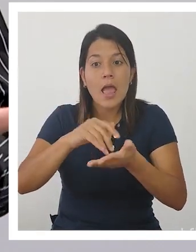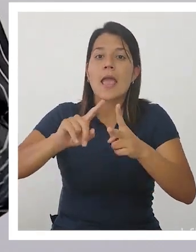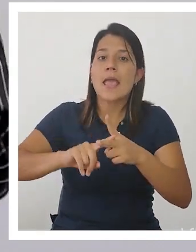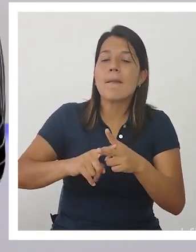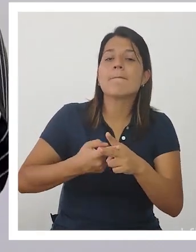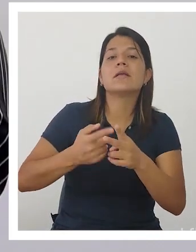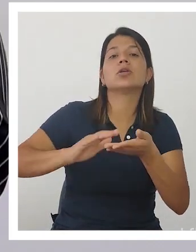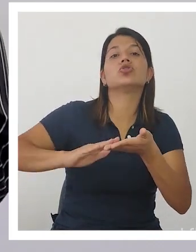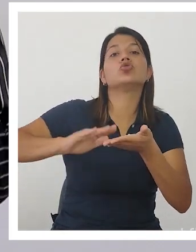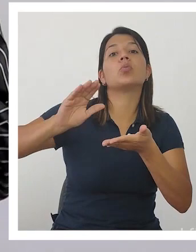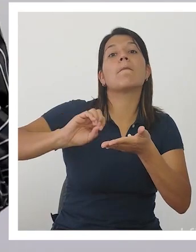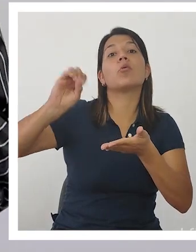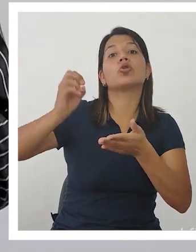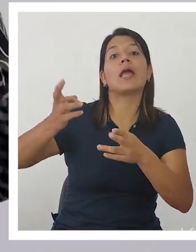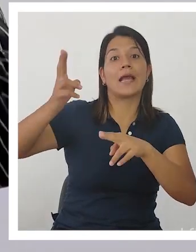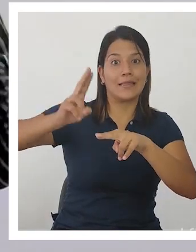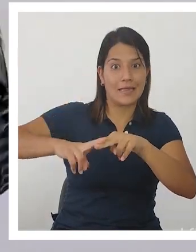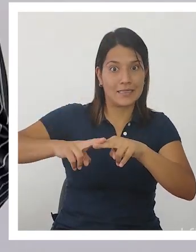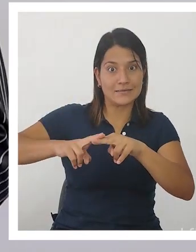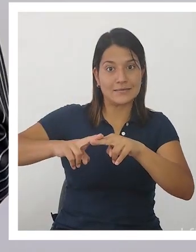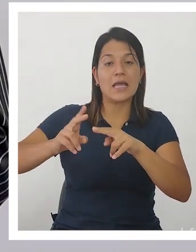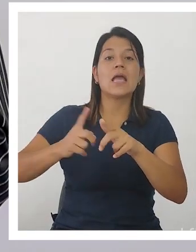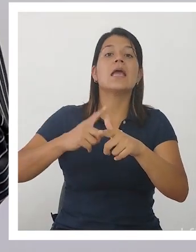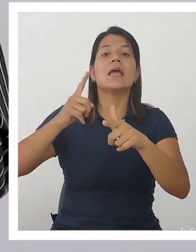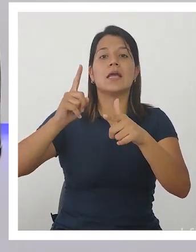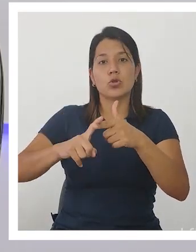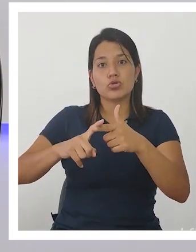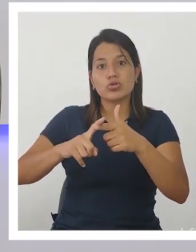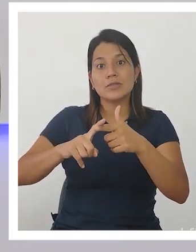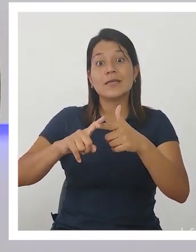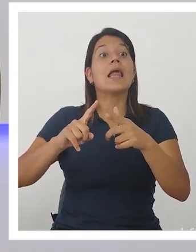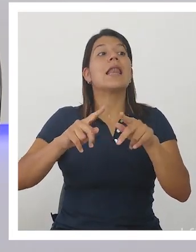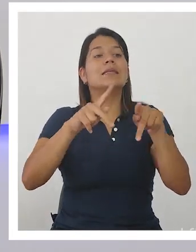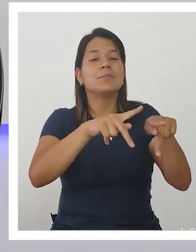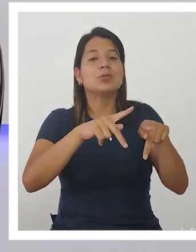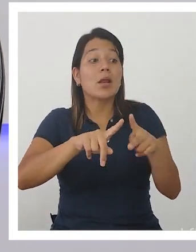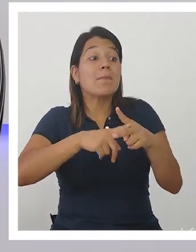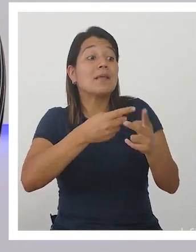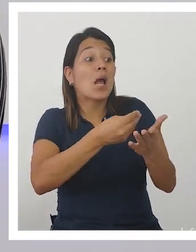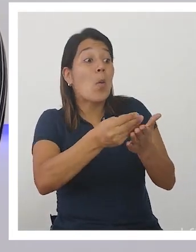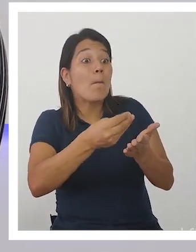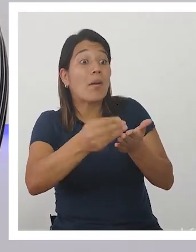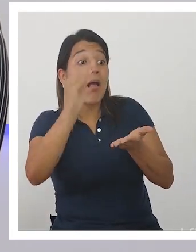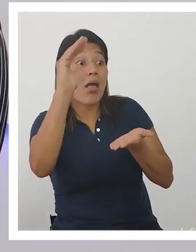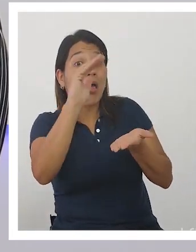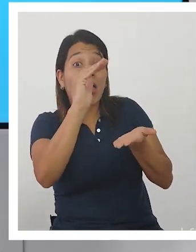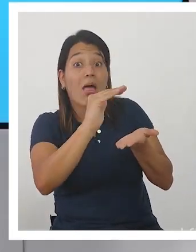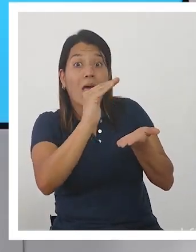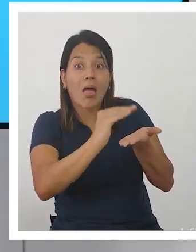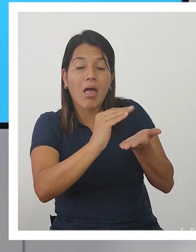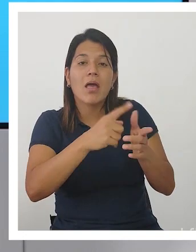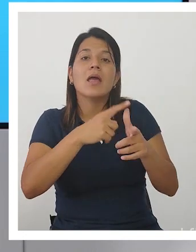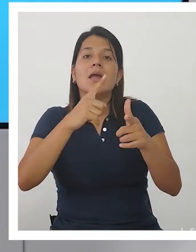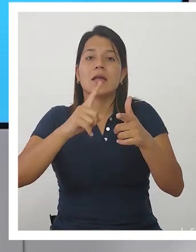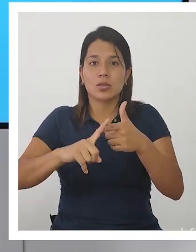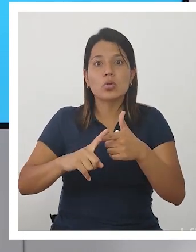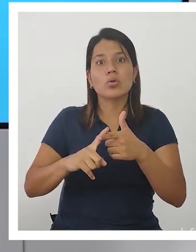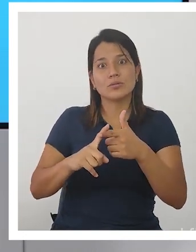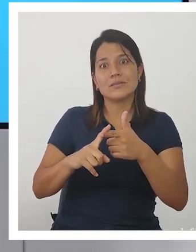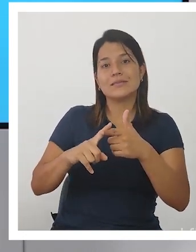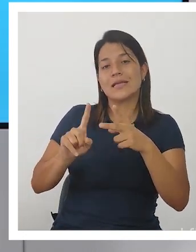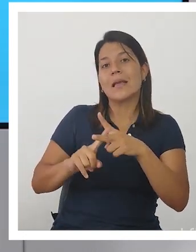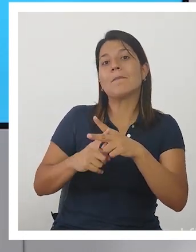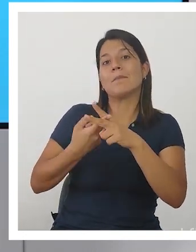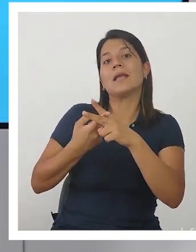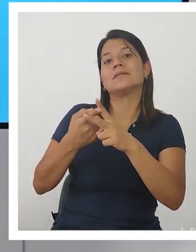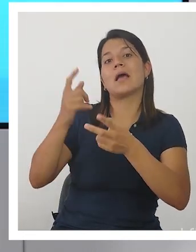y hago que la gente consuma menos y empiezo a bajar el precio de esos productos. La inflación efectivamente llega